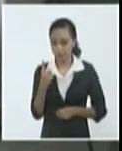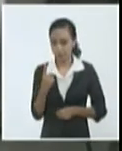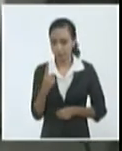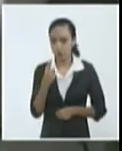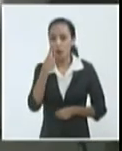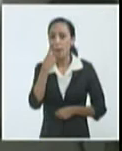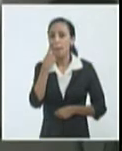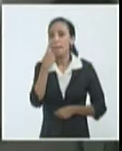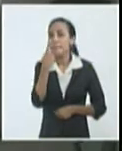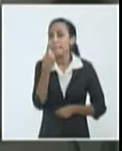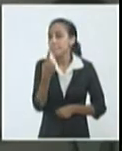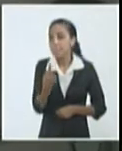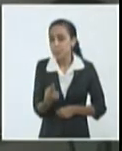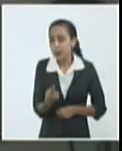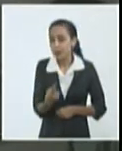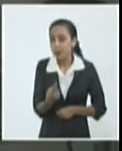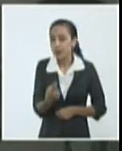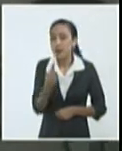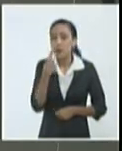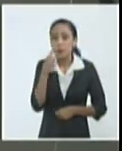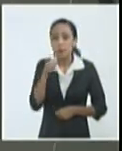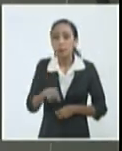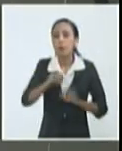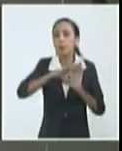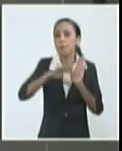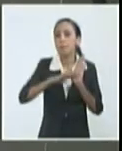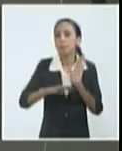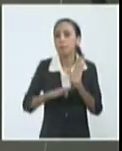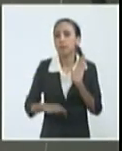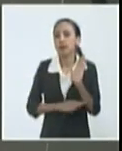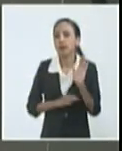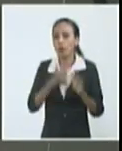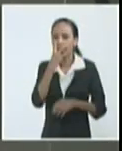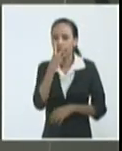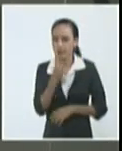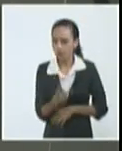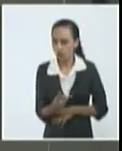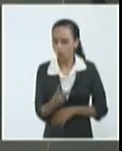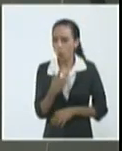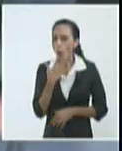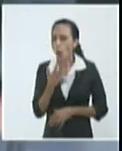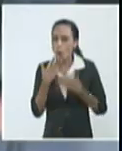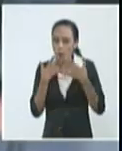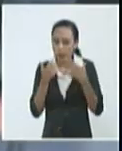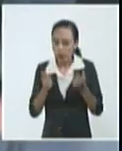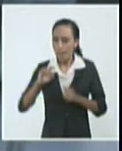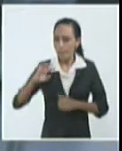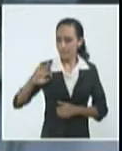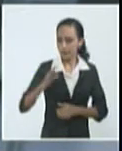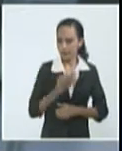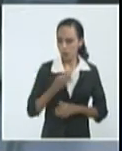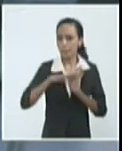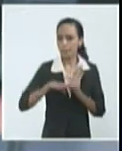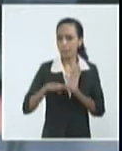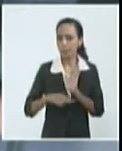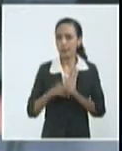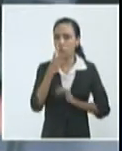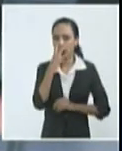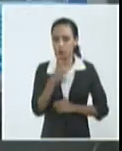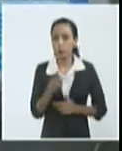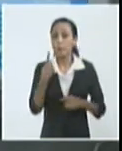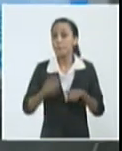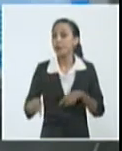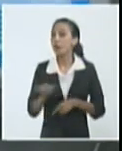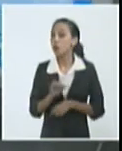secuencias más robustas posibles en los protocolos de atención a los pacientes. Pero también estuvimos trabajando para